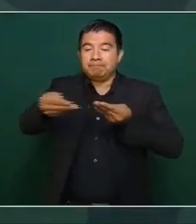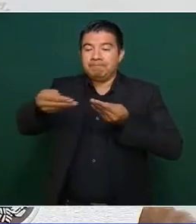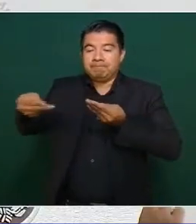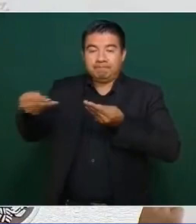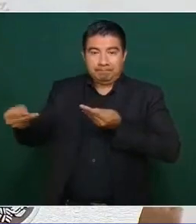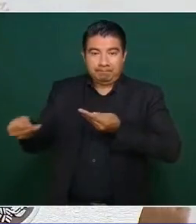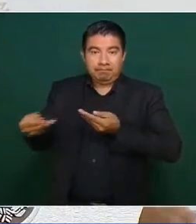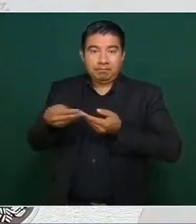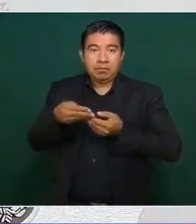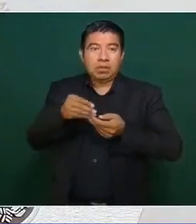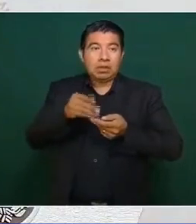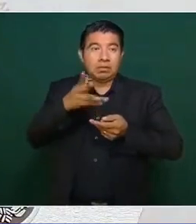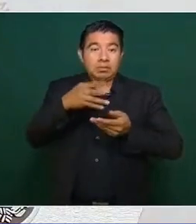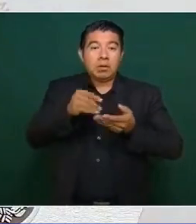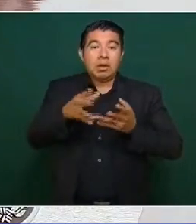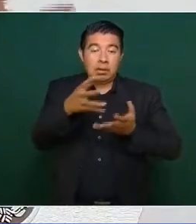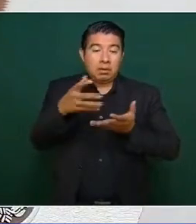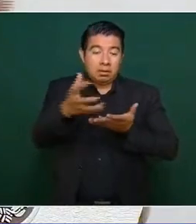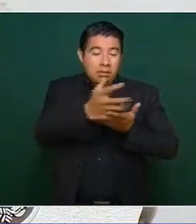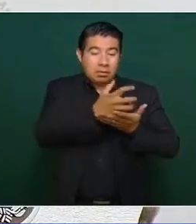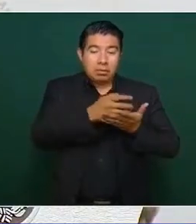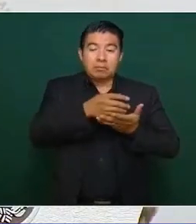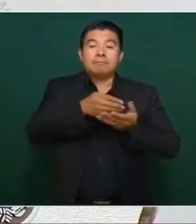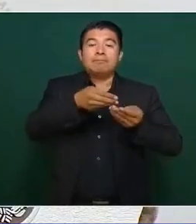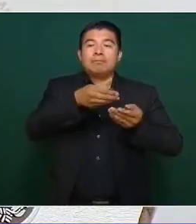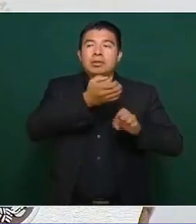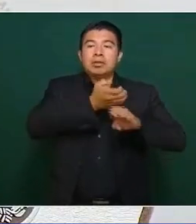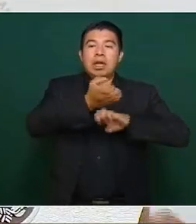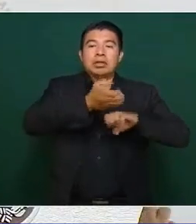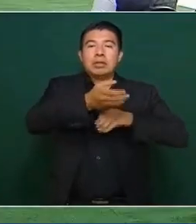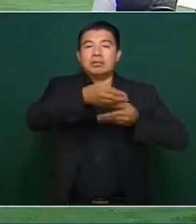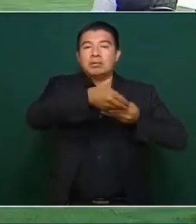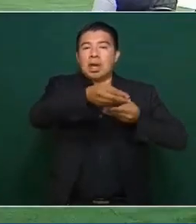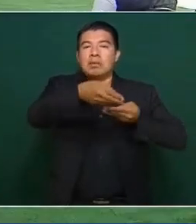de esa recaudación a las entidades federativas.